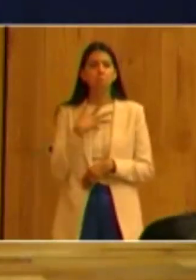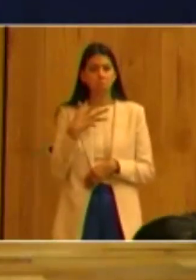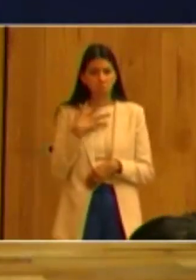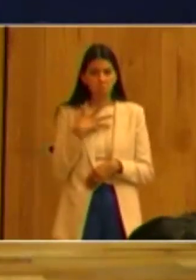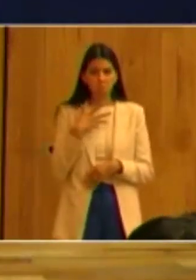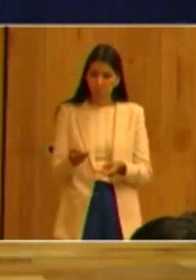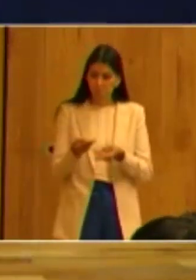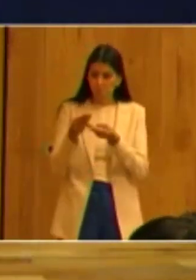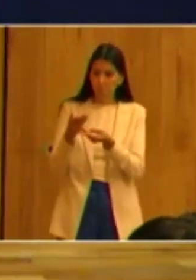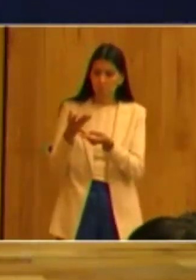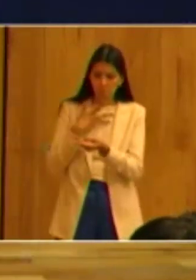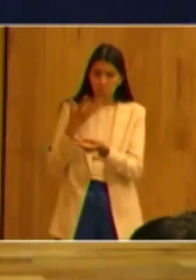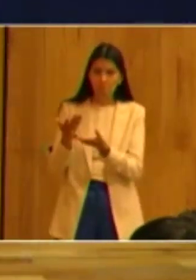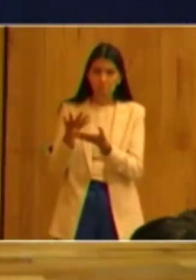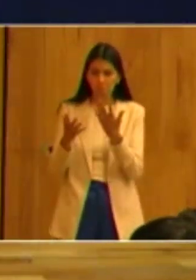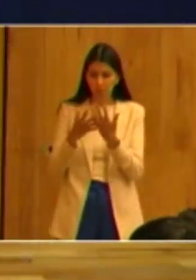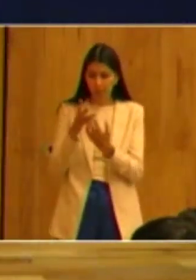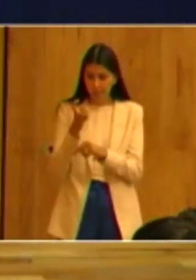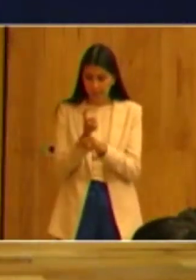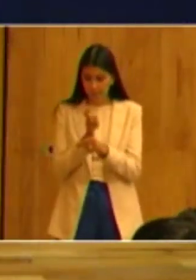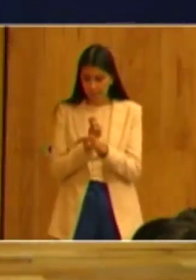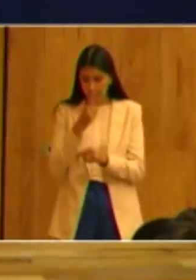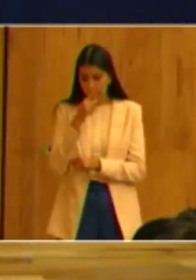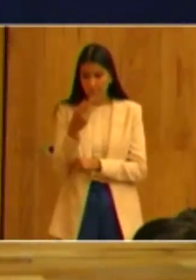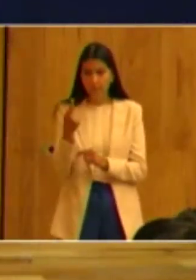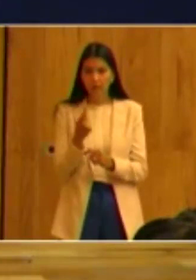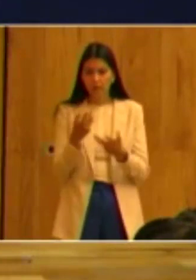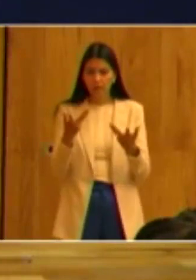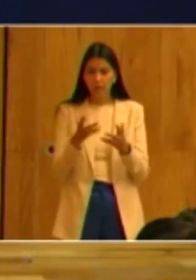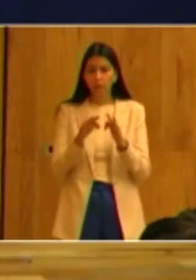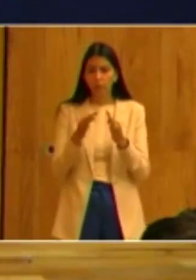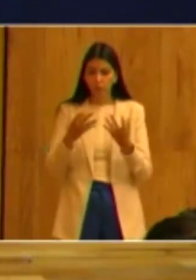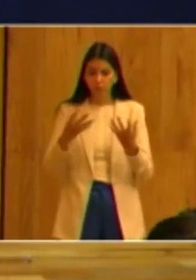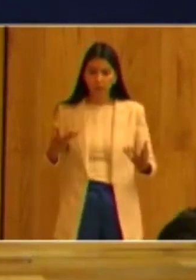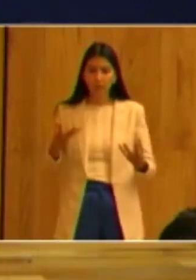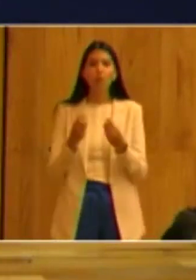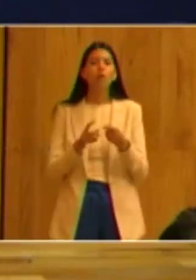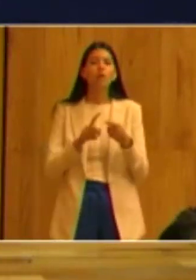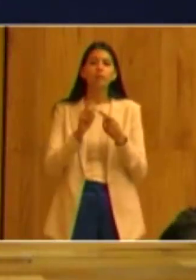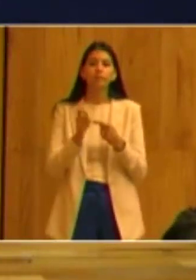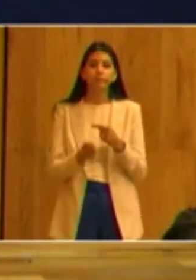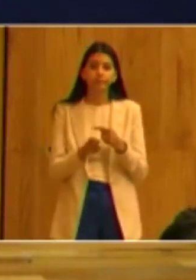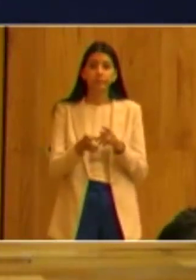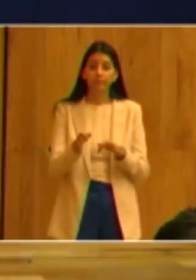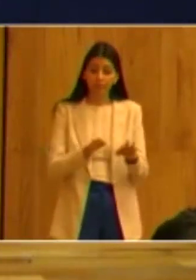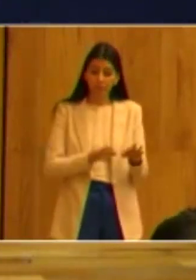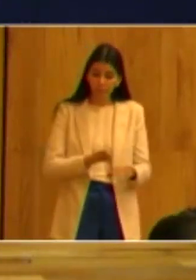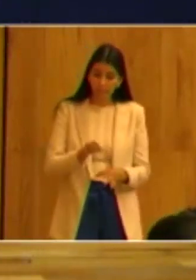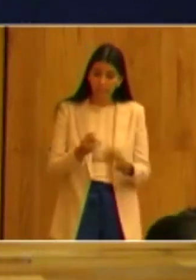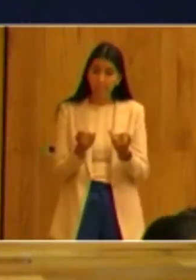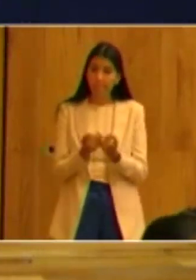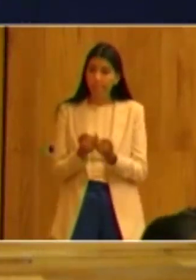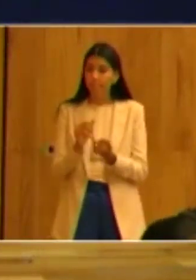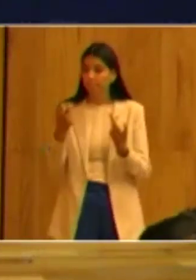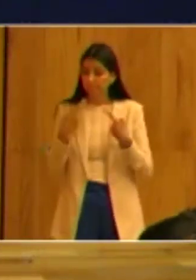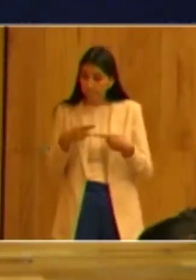que se hace esta invitación a que se realice de manera conjunta entre el empleador y los